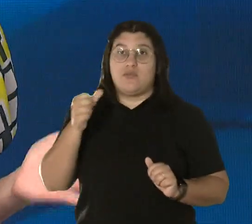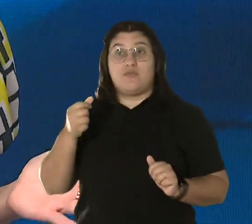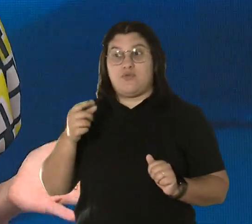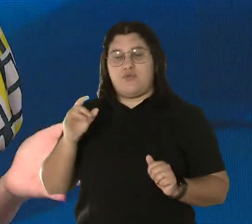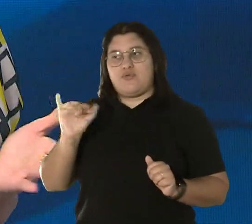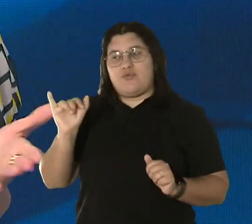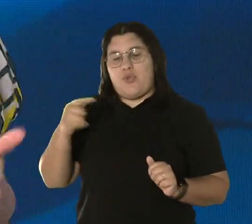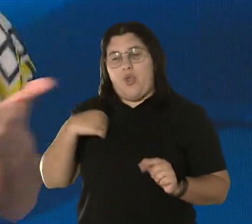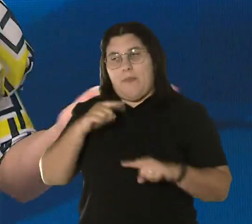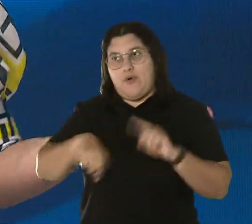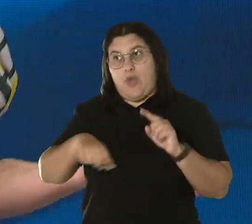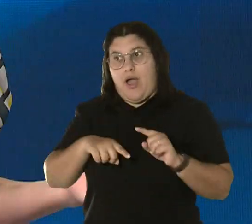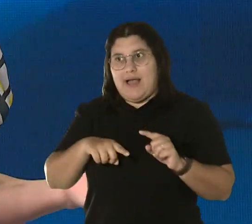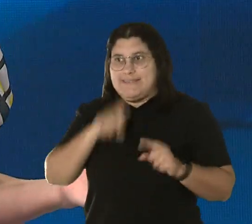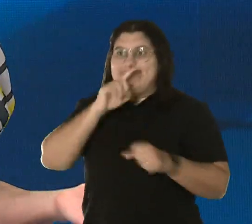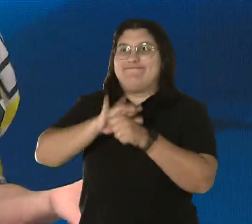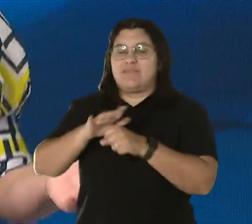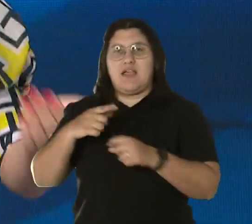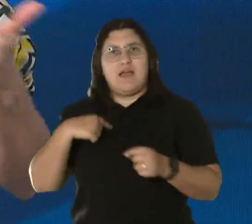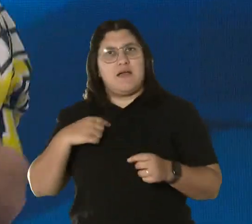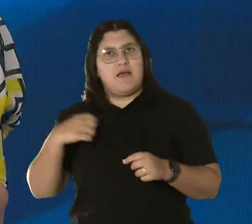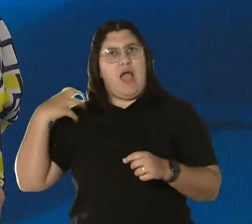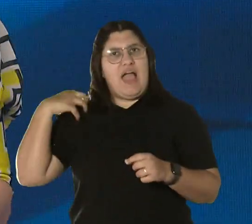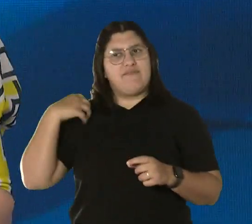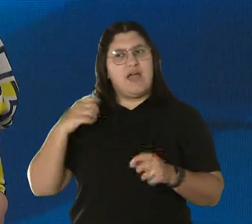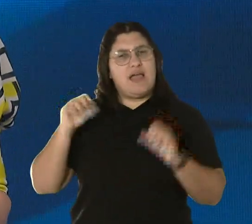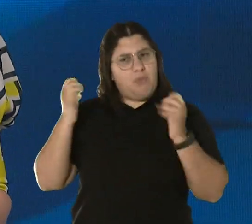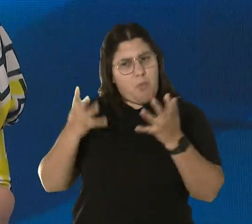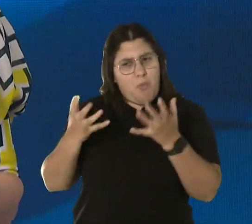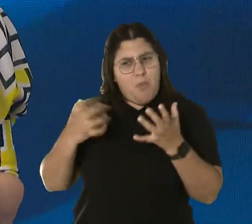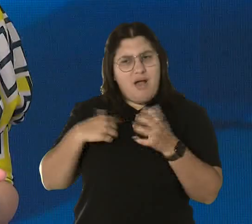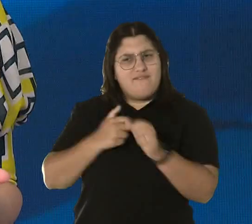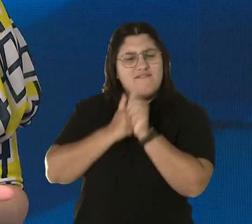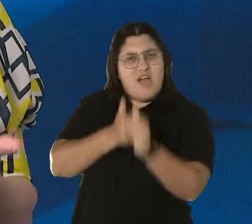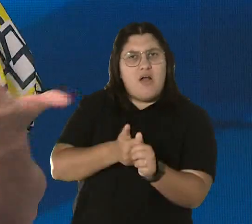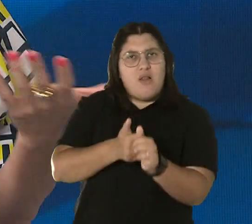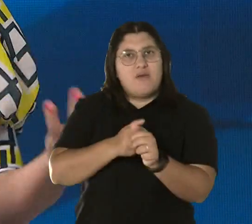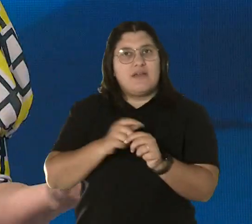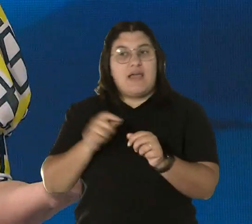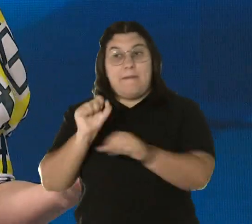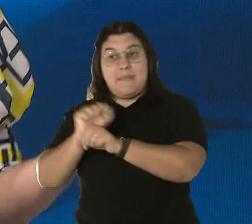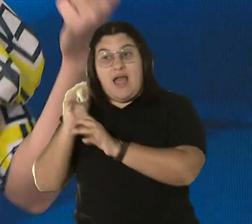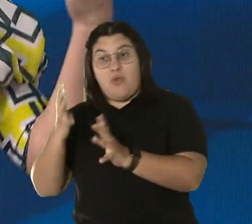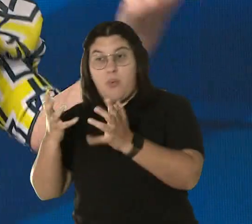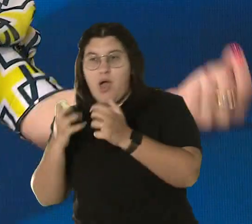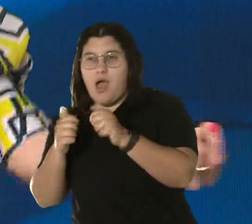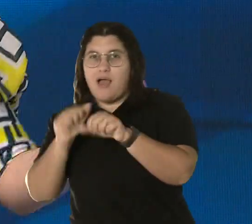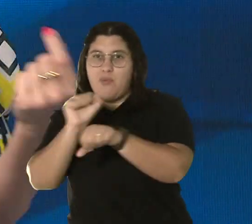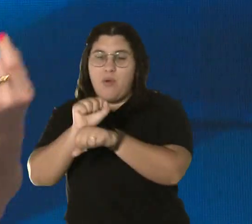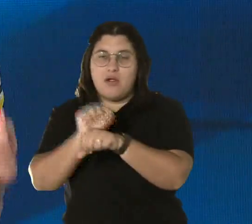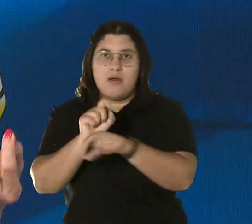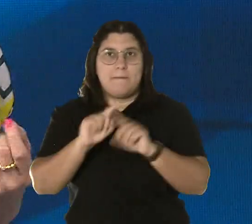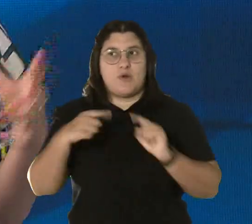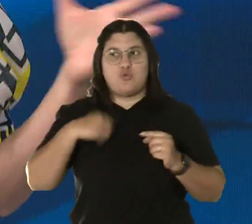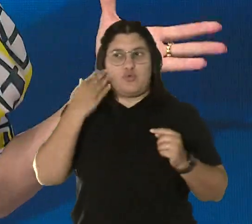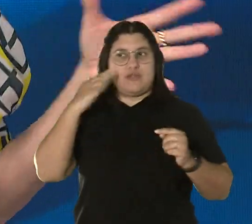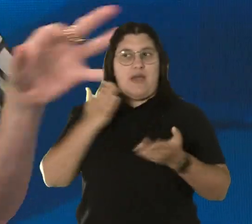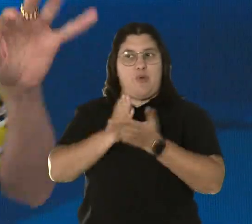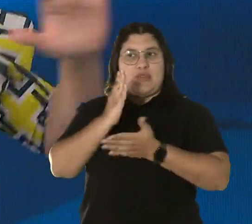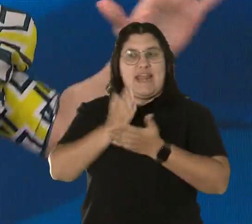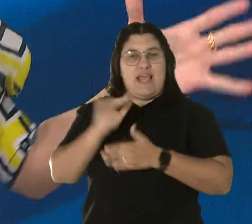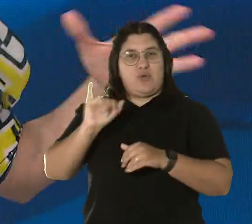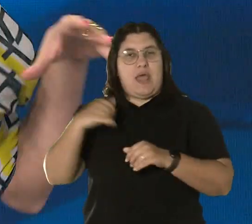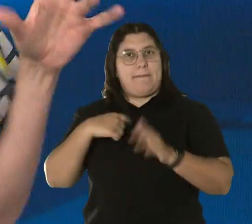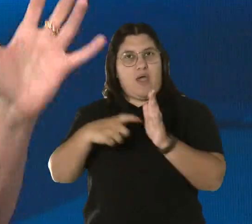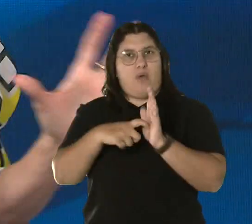bien mencionaste, quieren cumplir y los empleados quieren trabajar. Pero entonces, si no educamos, si no conocemos derechos y obligaciones, nuevamente